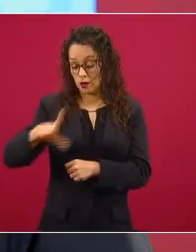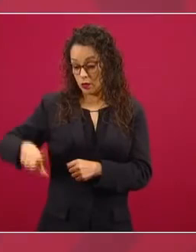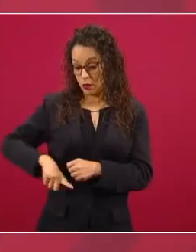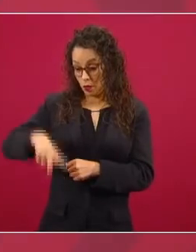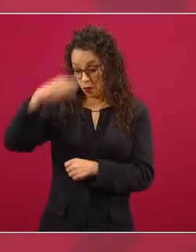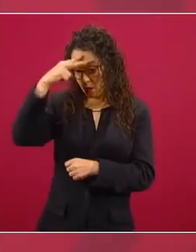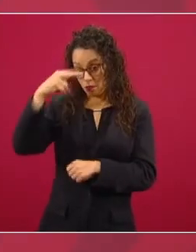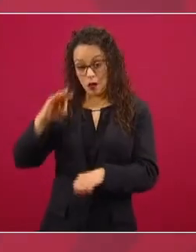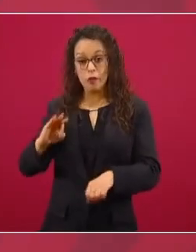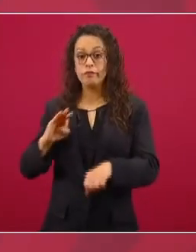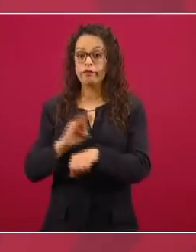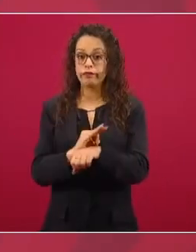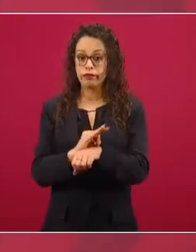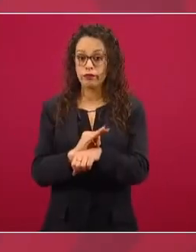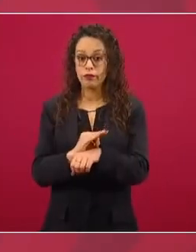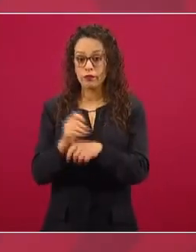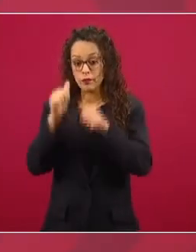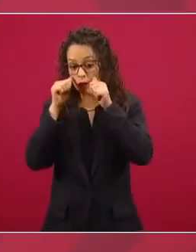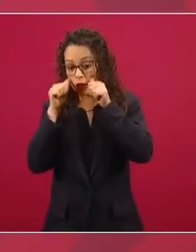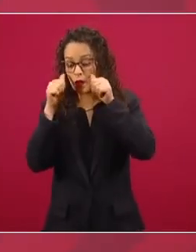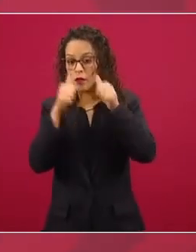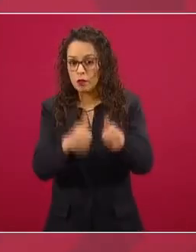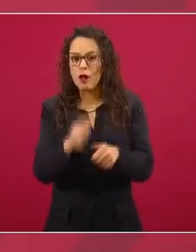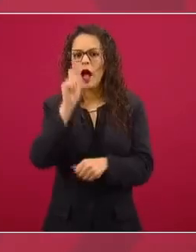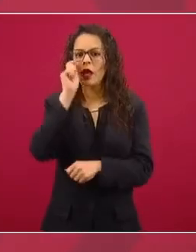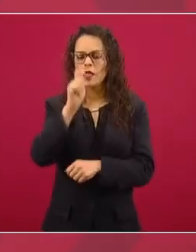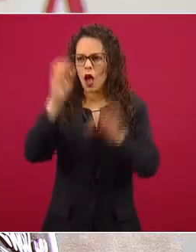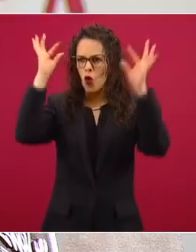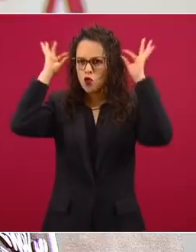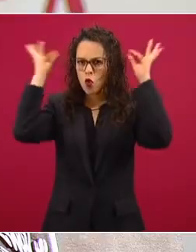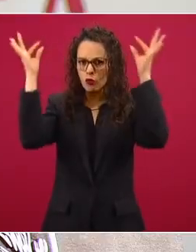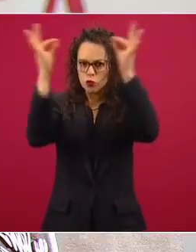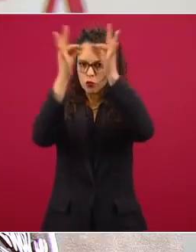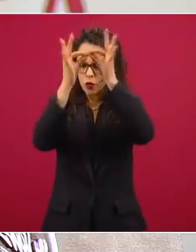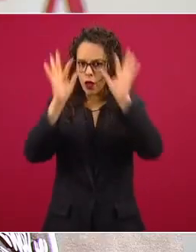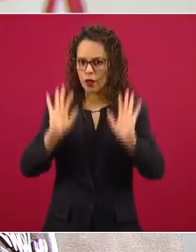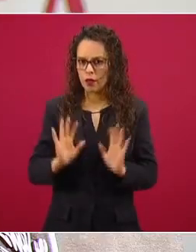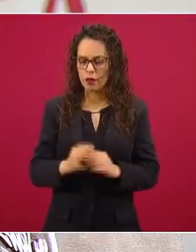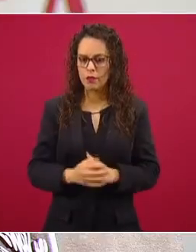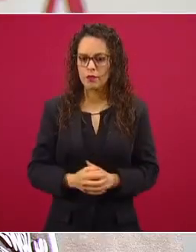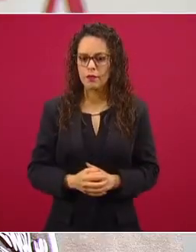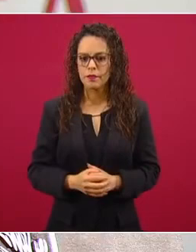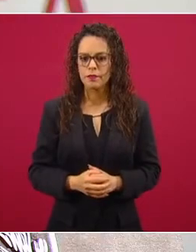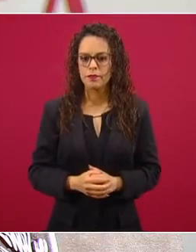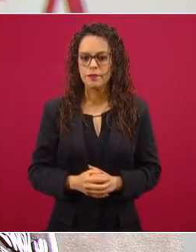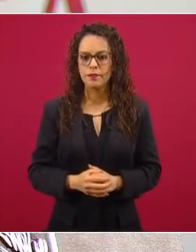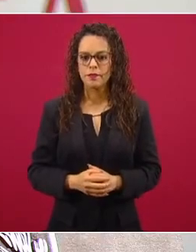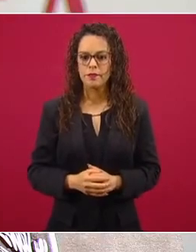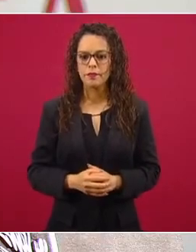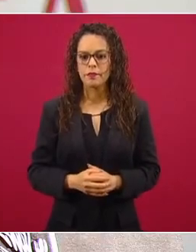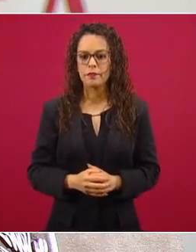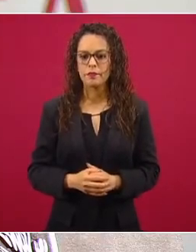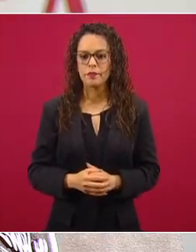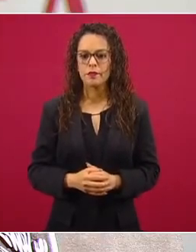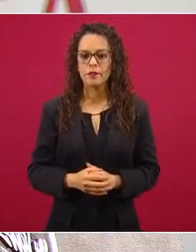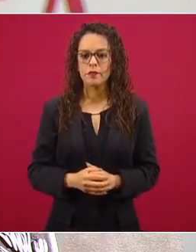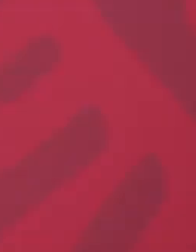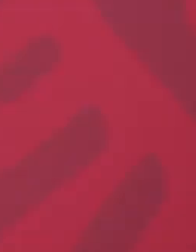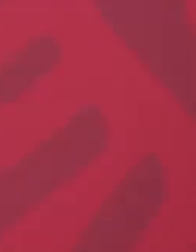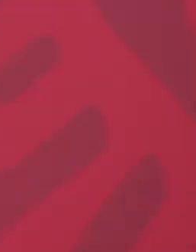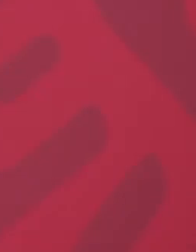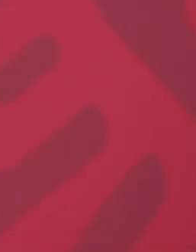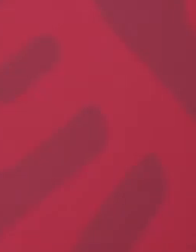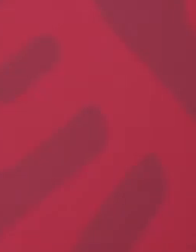México, asistencia consular, como se dio en este caso al general